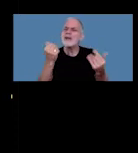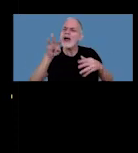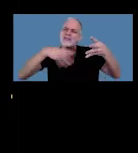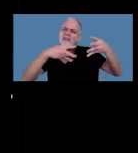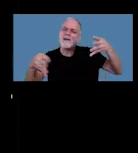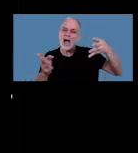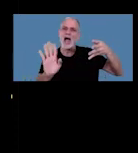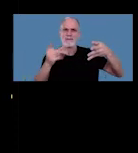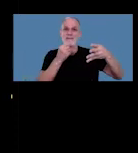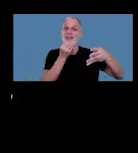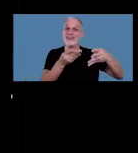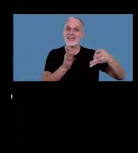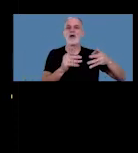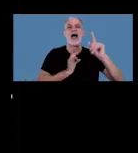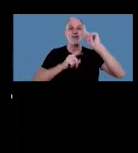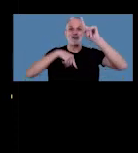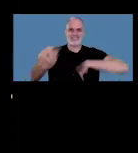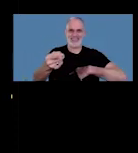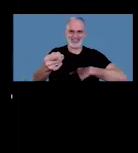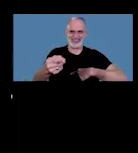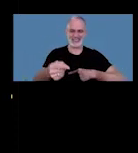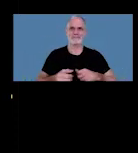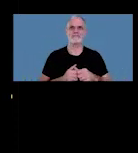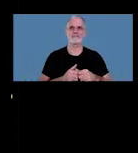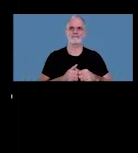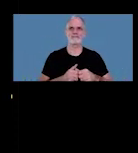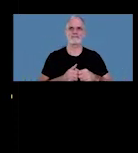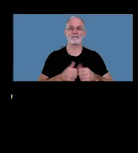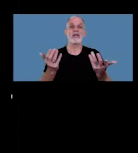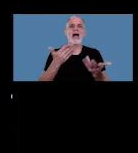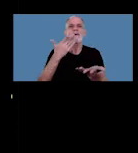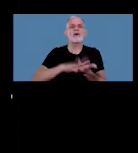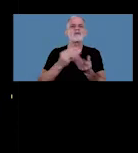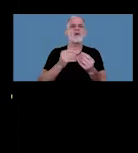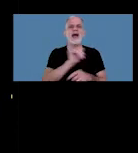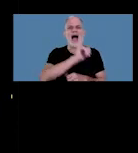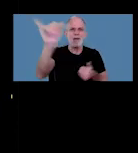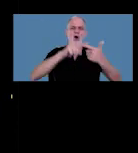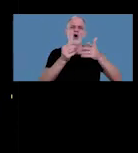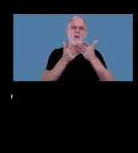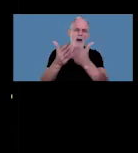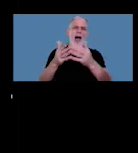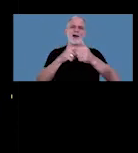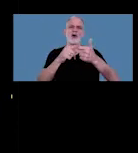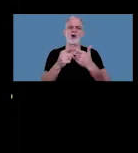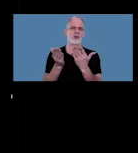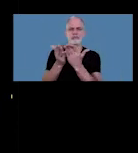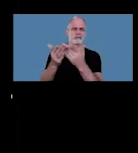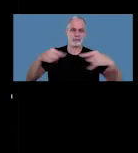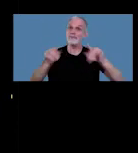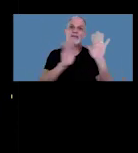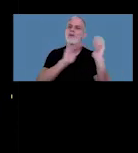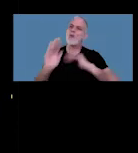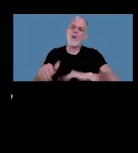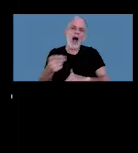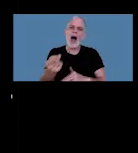dejar de declararse al año siguiente. Cuando nos referimos a aeronaves, naves, embarcaciones y yate, lo mismo, se van a